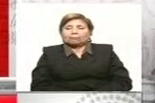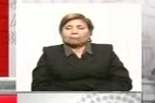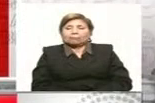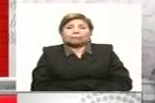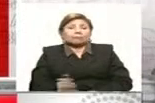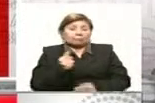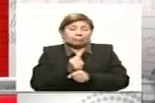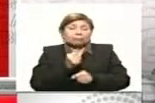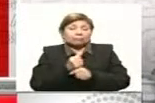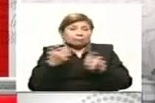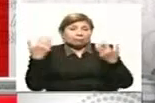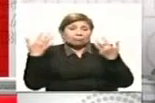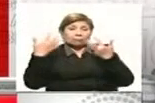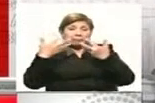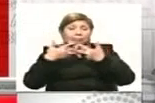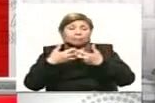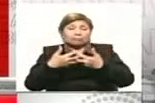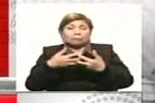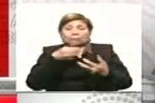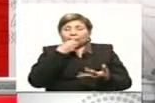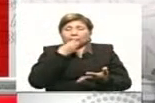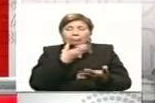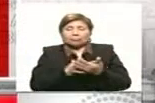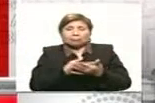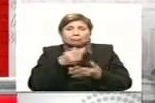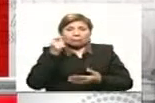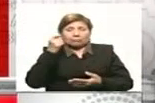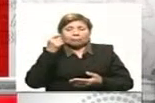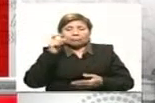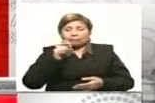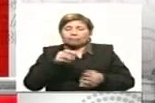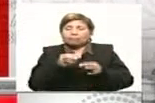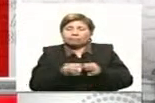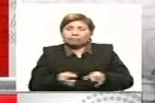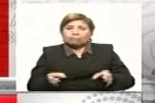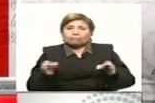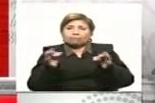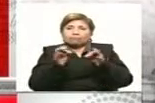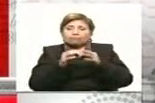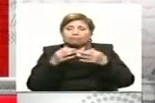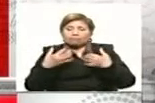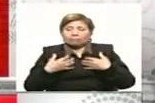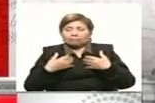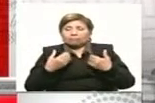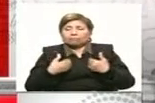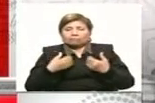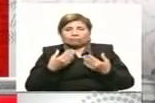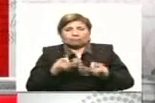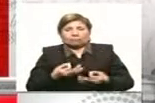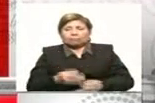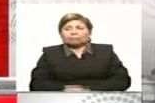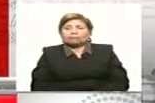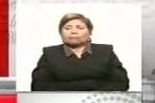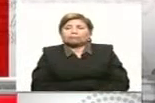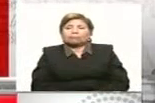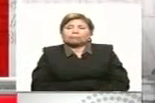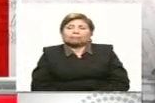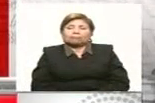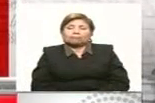que trabajemos de manera articulada en bien de la región Piura, que es importantísimo que el sector salud tenga prioridad. Muchísimas gracias.